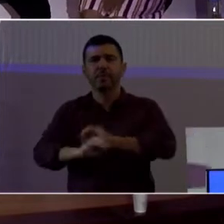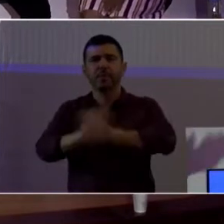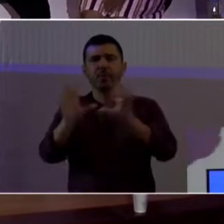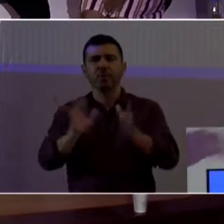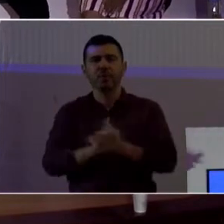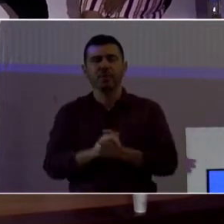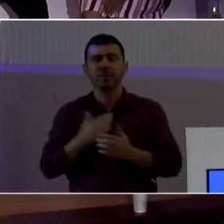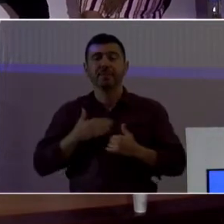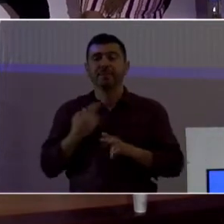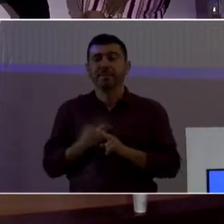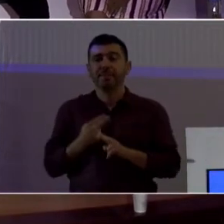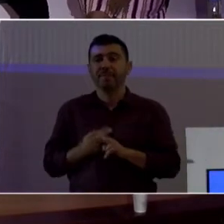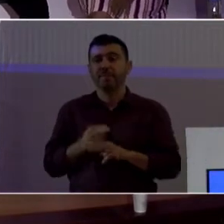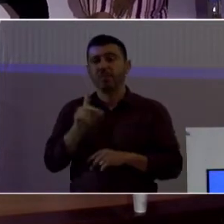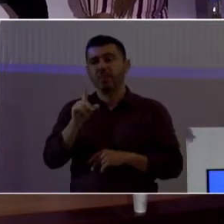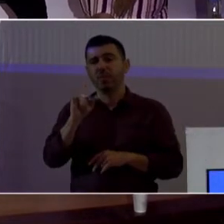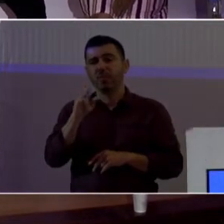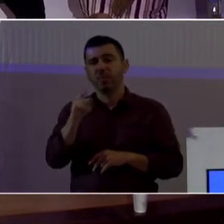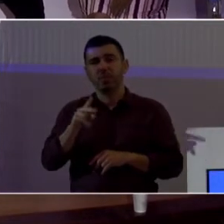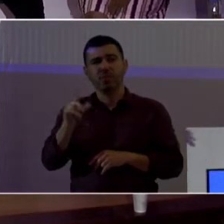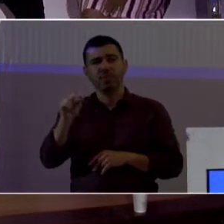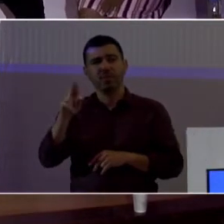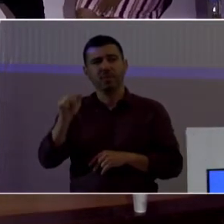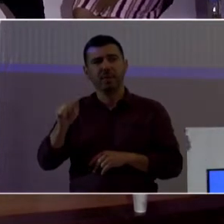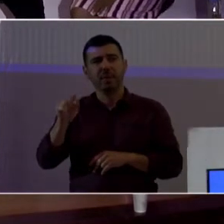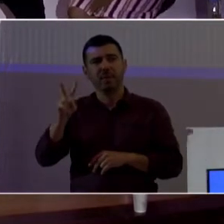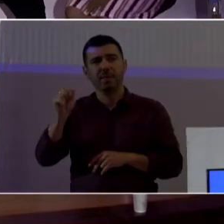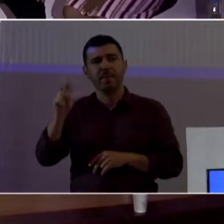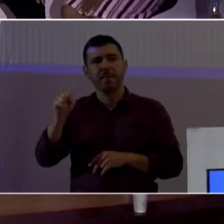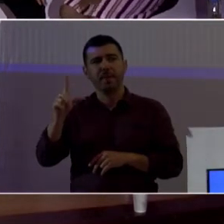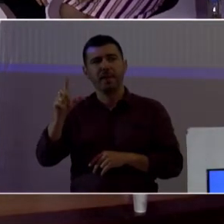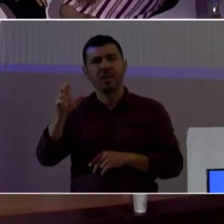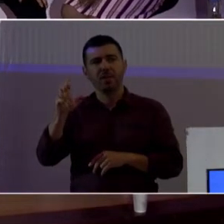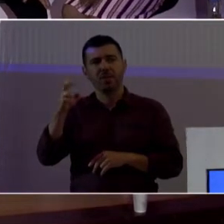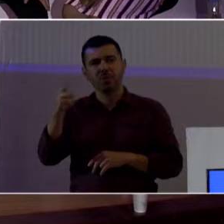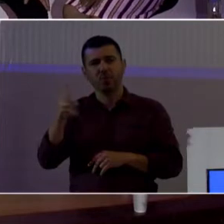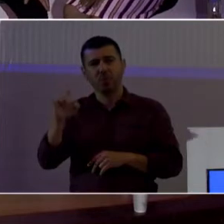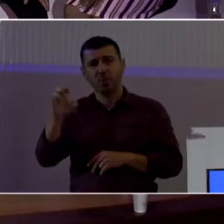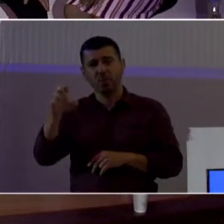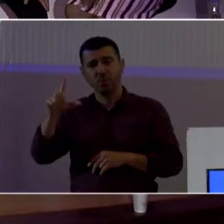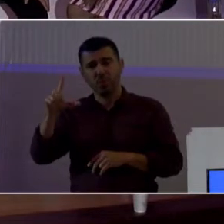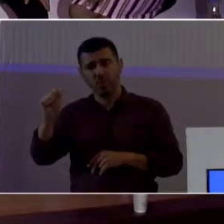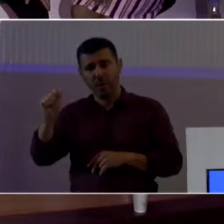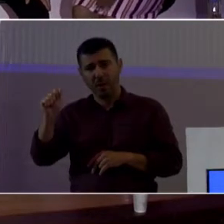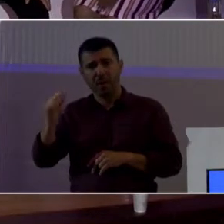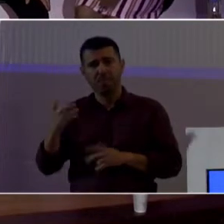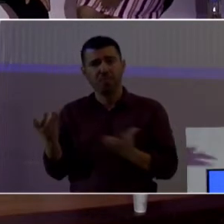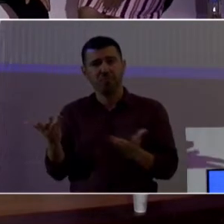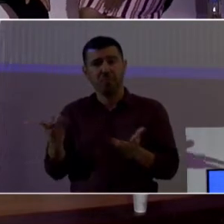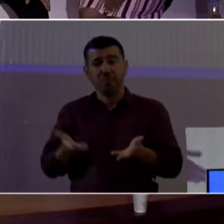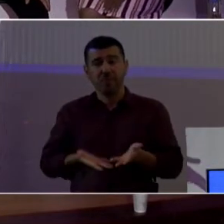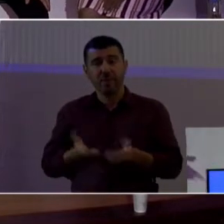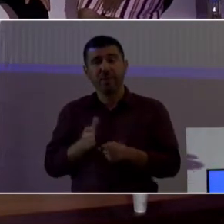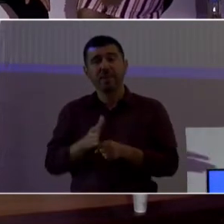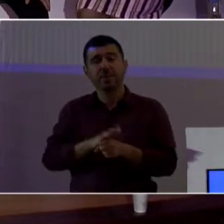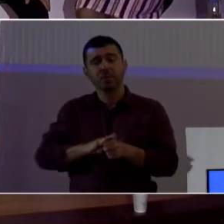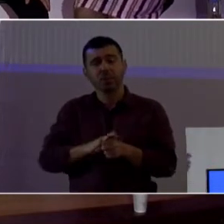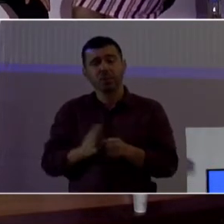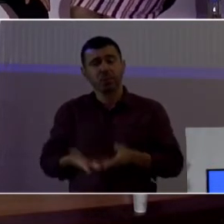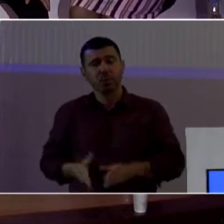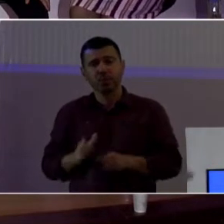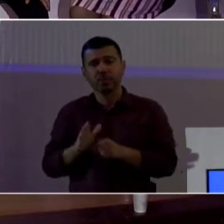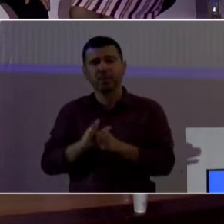nombre completo es Luz Dari Valenzuela, vengo de la ciudad de Barranca Bermeja. En este momento,